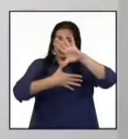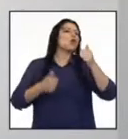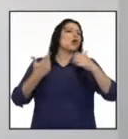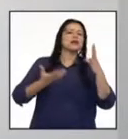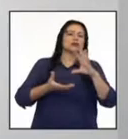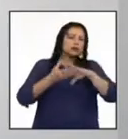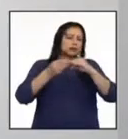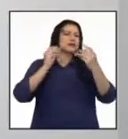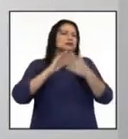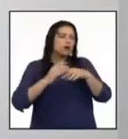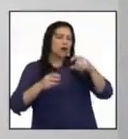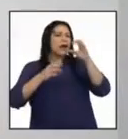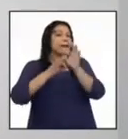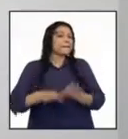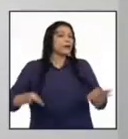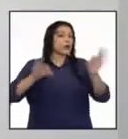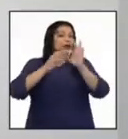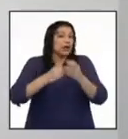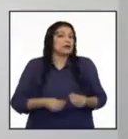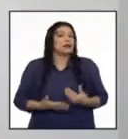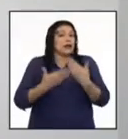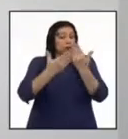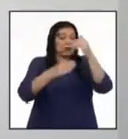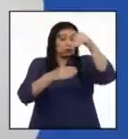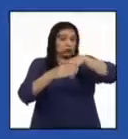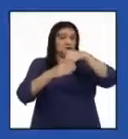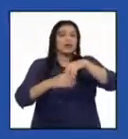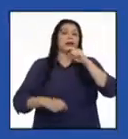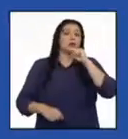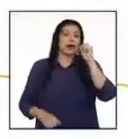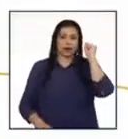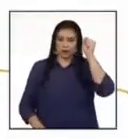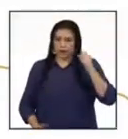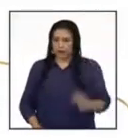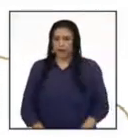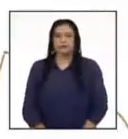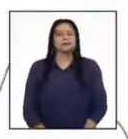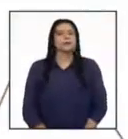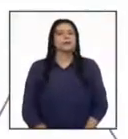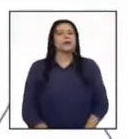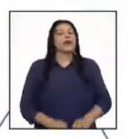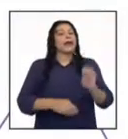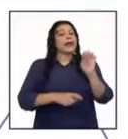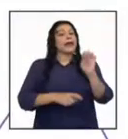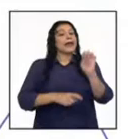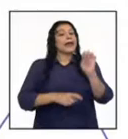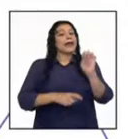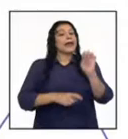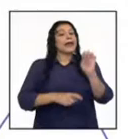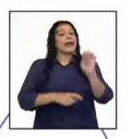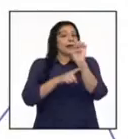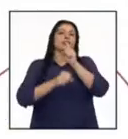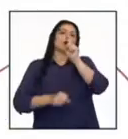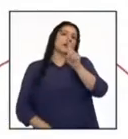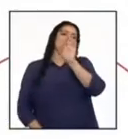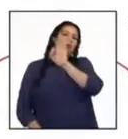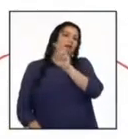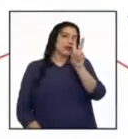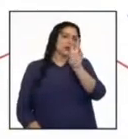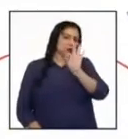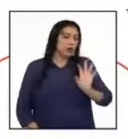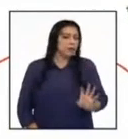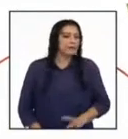hitos importantes del establecimiento del sufragio femenino. Ecuador en